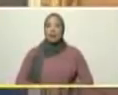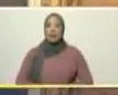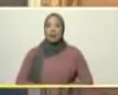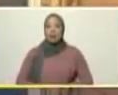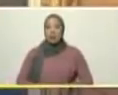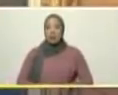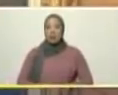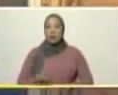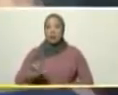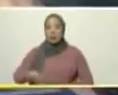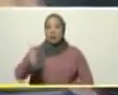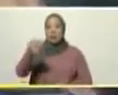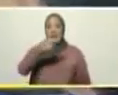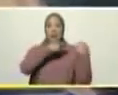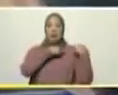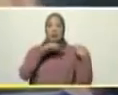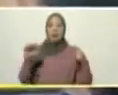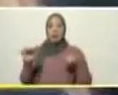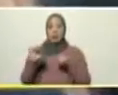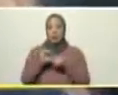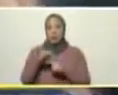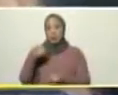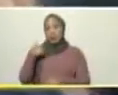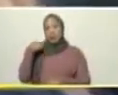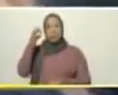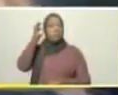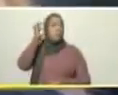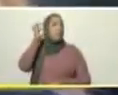alcurnia, Cilita Flores.